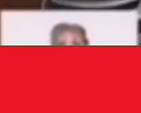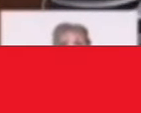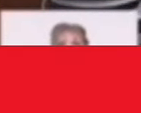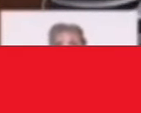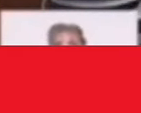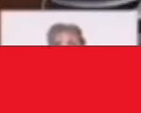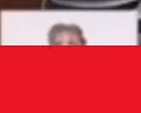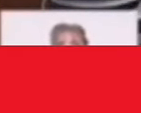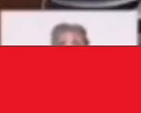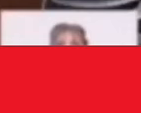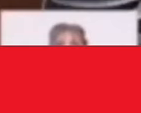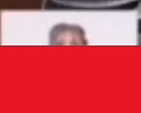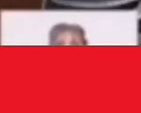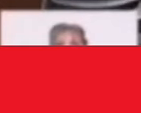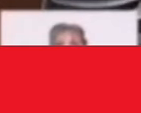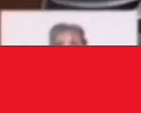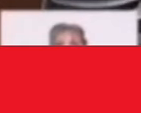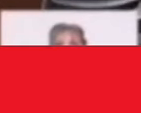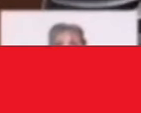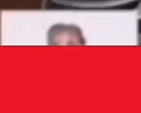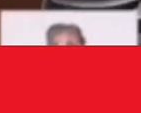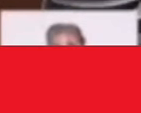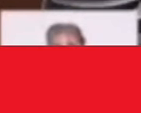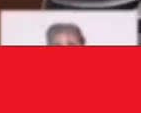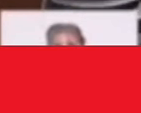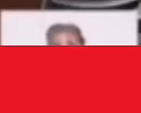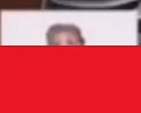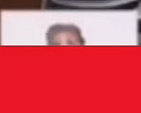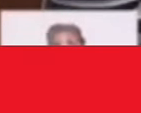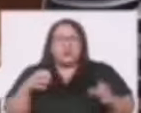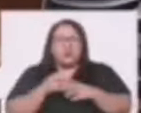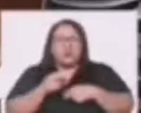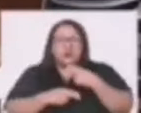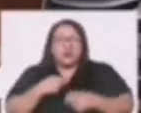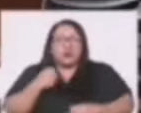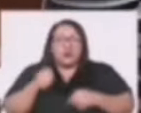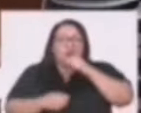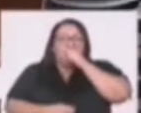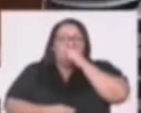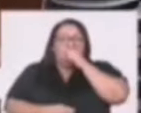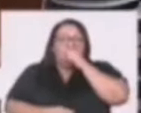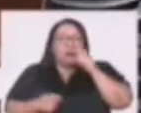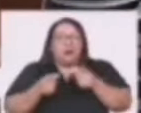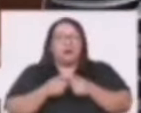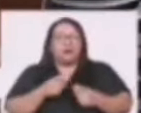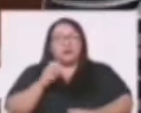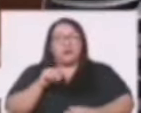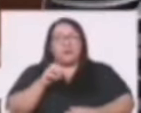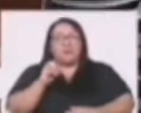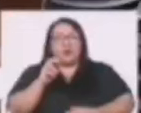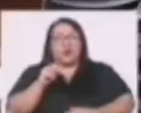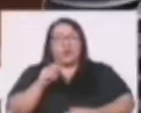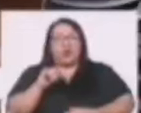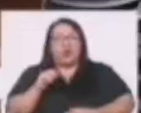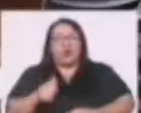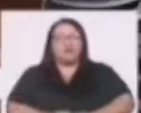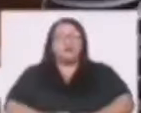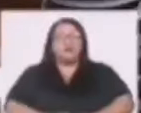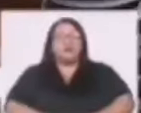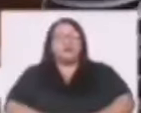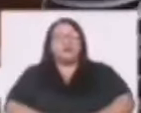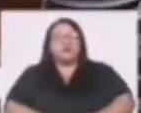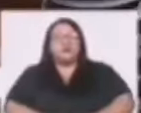poder del Estado. Es una invocación respetuosa también, señor. Tiene la palabra el congresista Jorge Montoya.